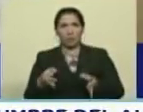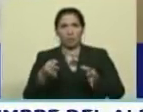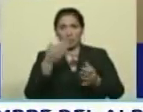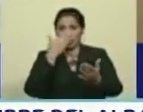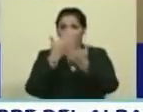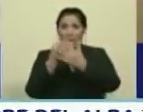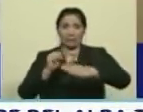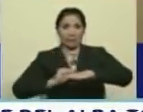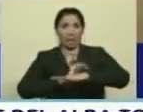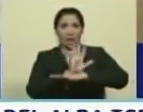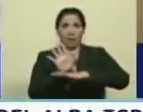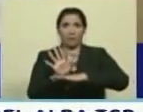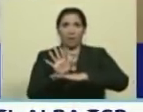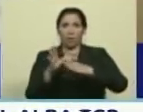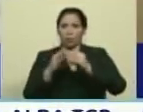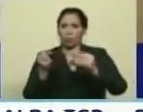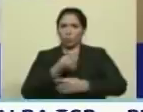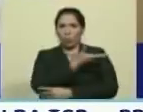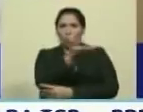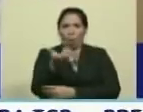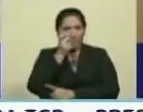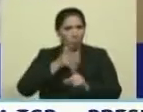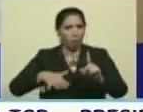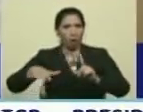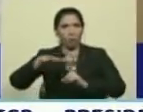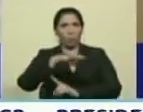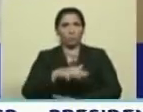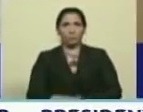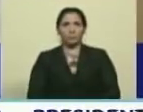ALBA, a todos los pueblos aquí presentes.